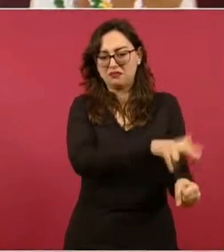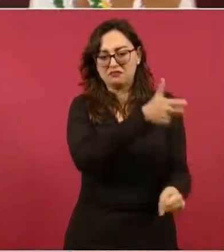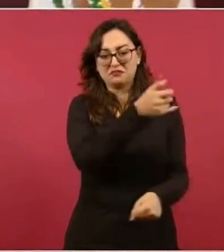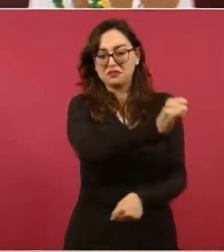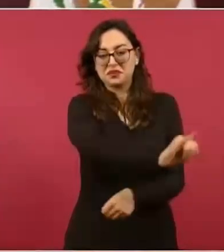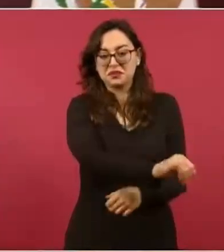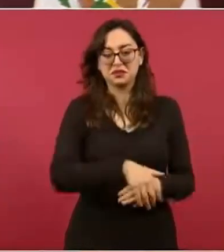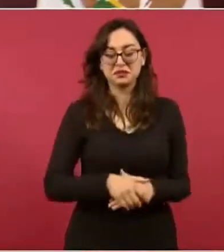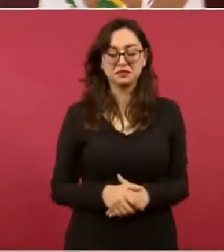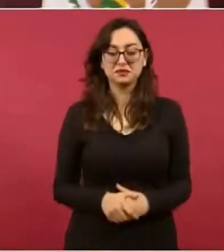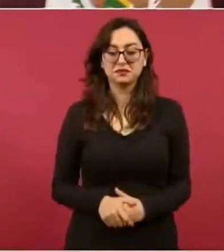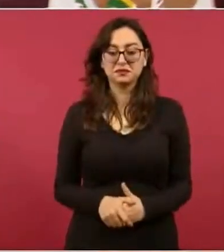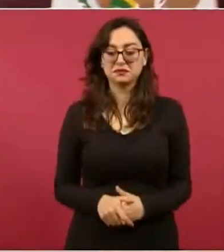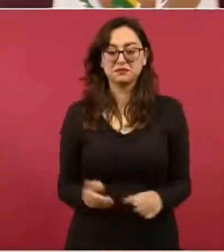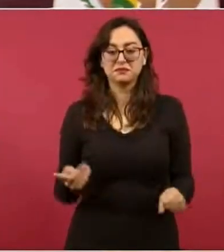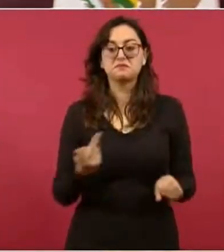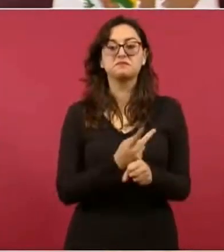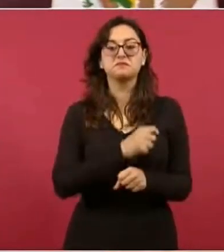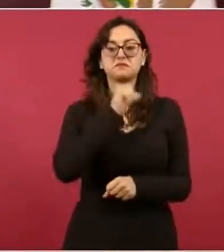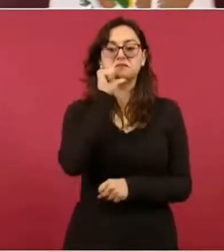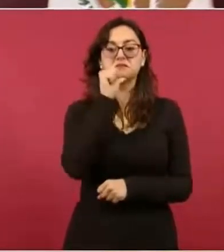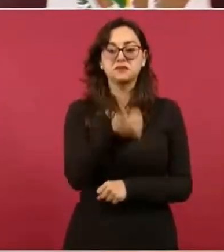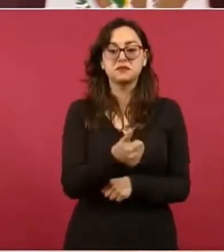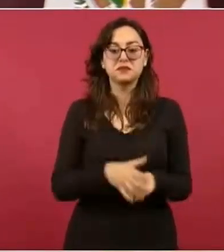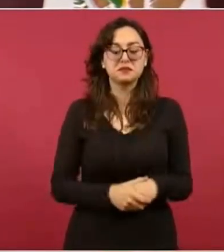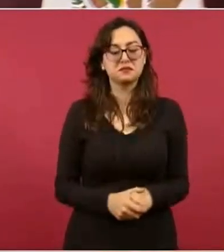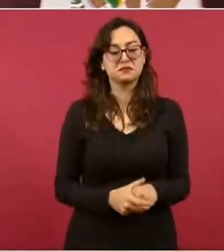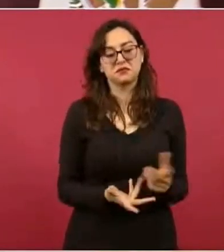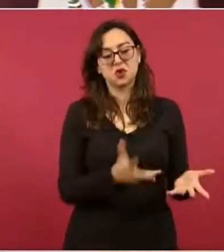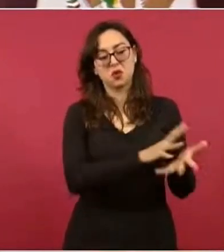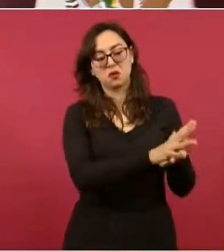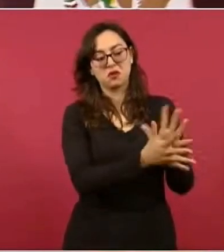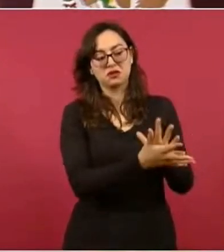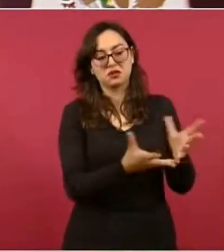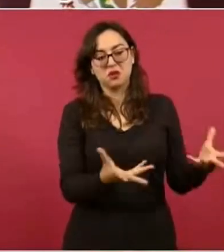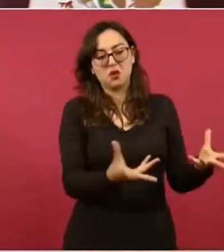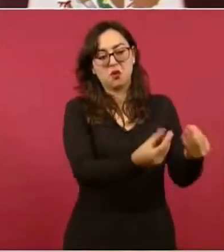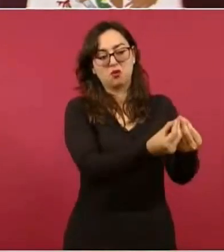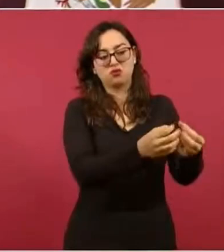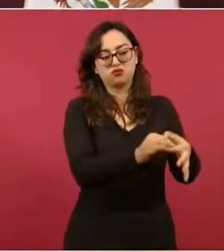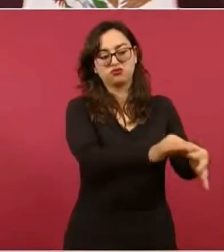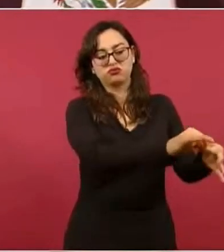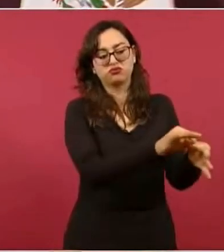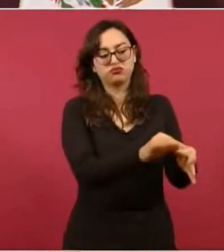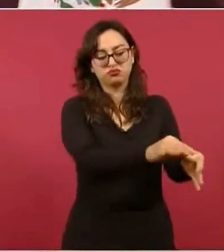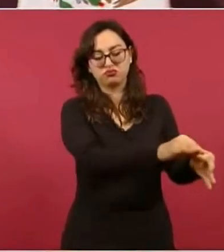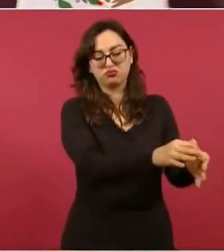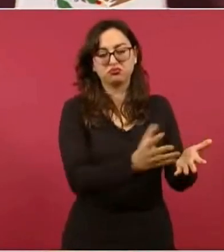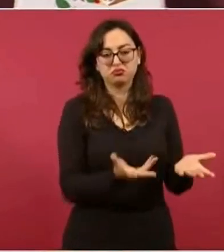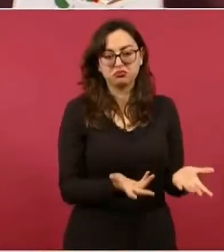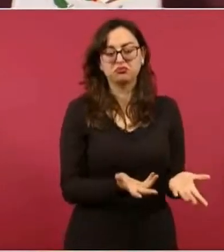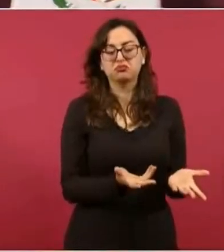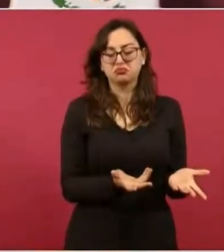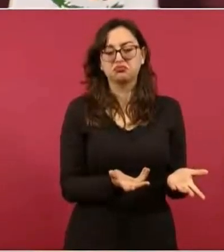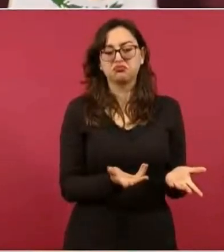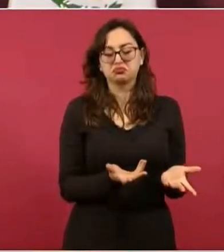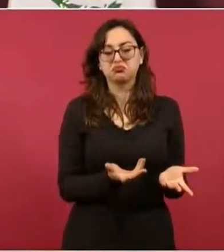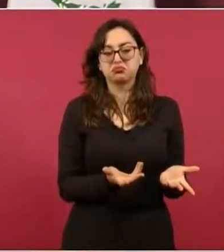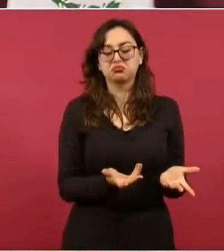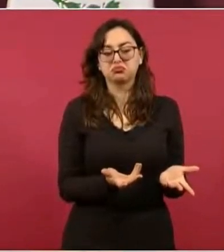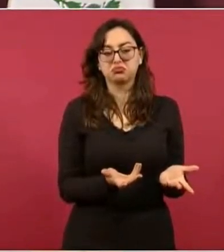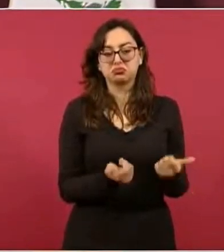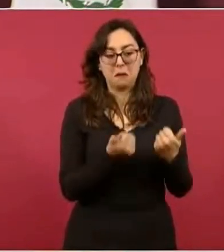y es este pues una componenda una relación de